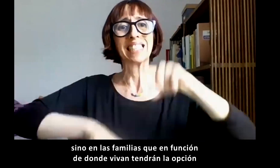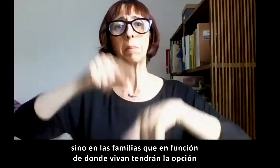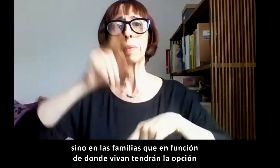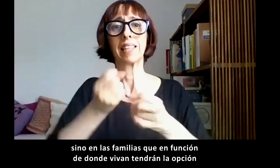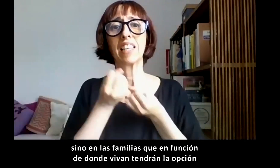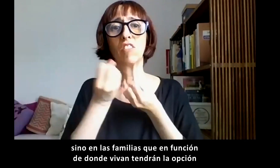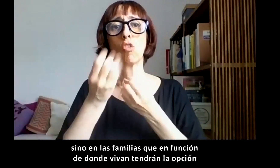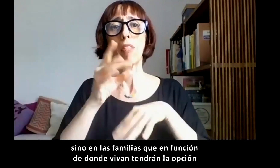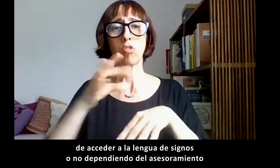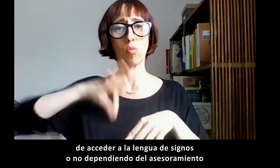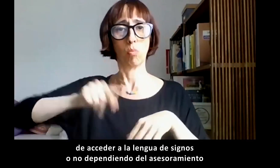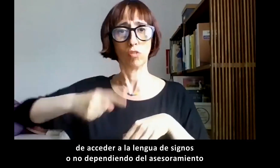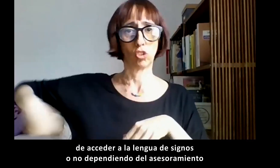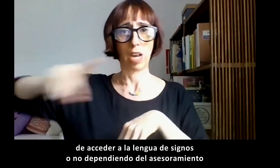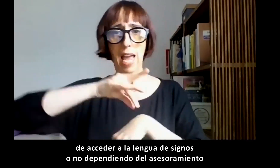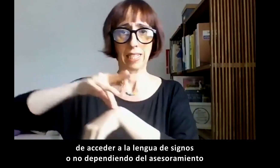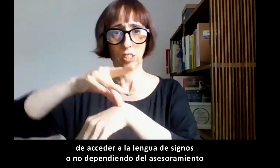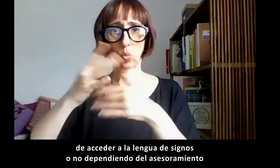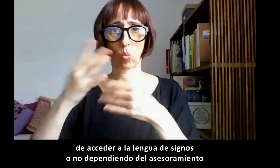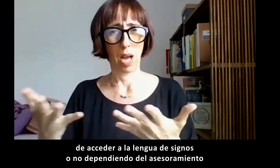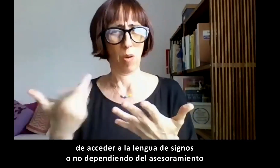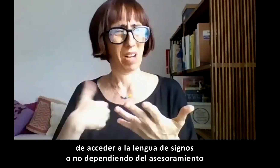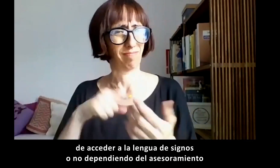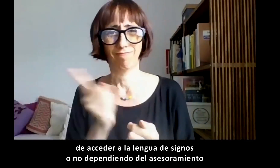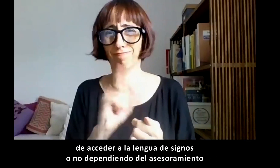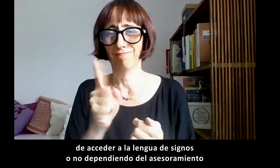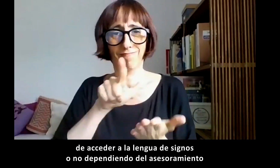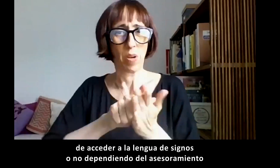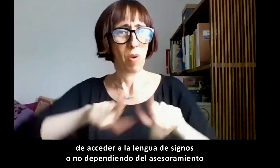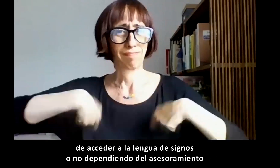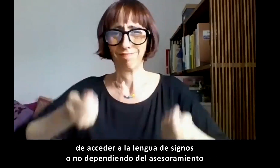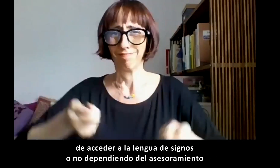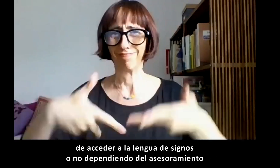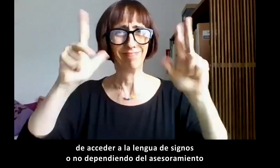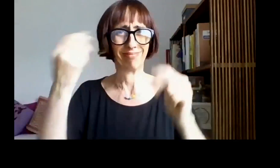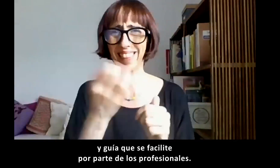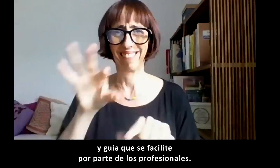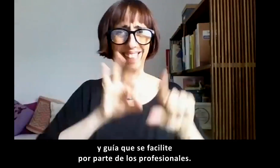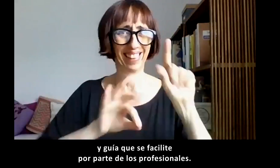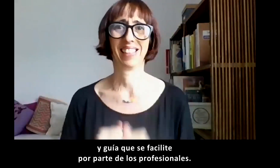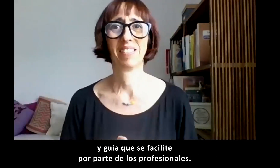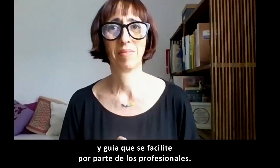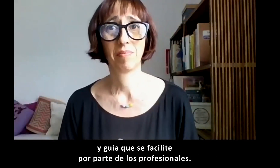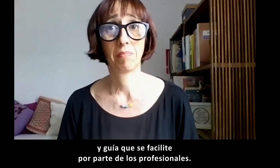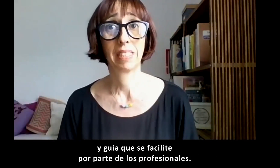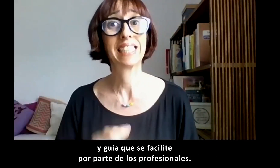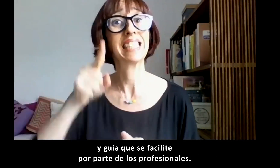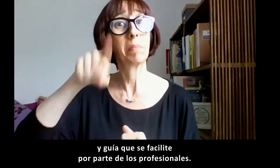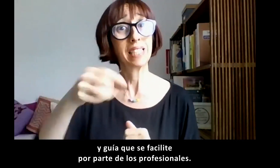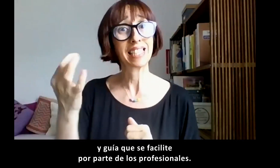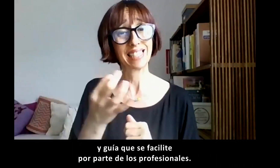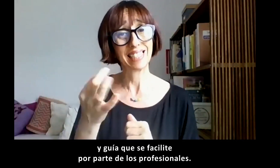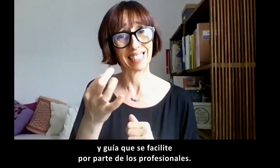tendrán la opción de acceder a la lengua de signos o no, dependiendo también el asesoramiento y guía